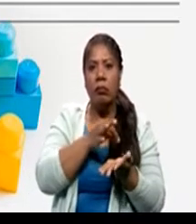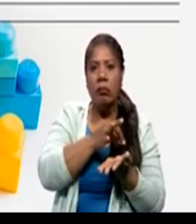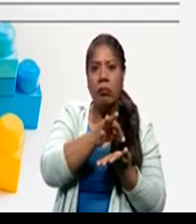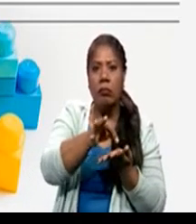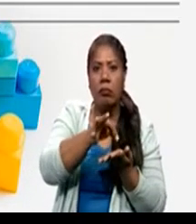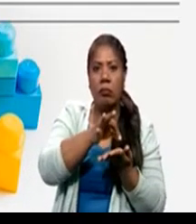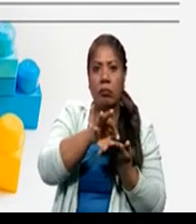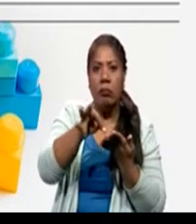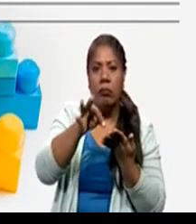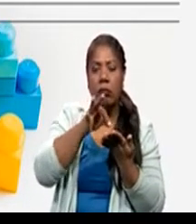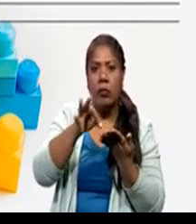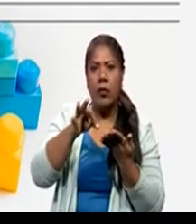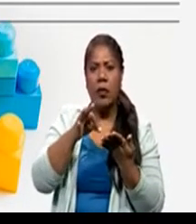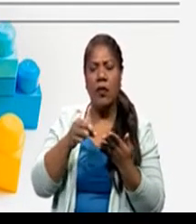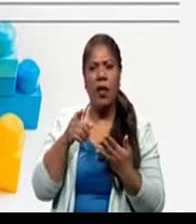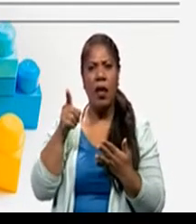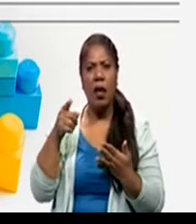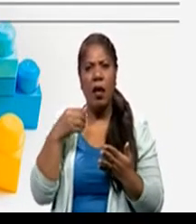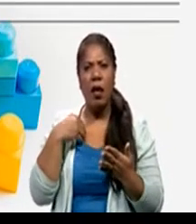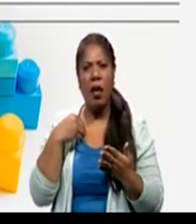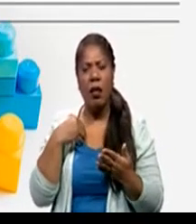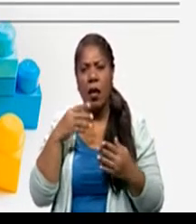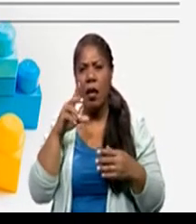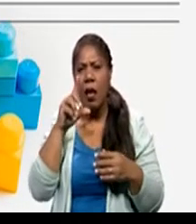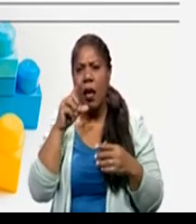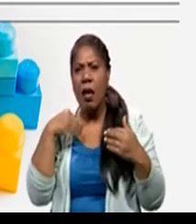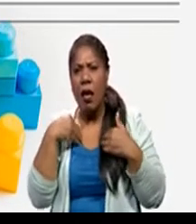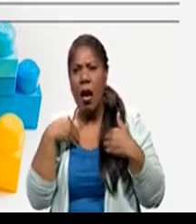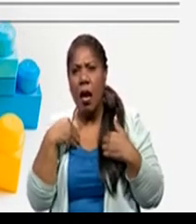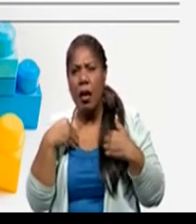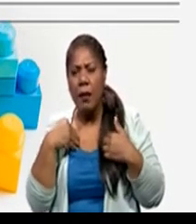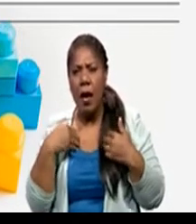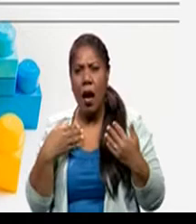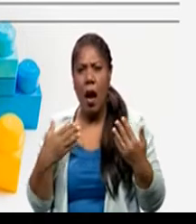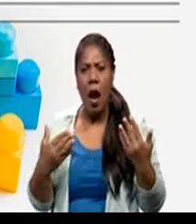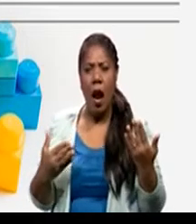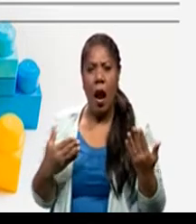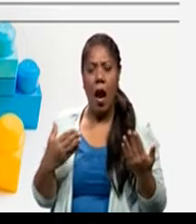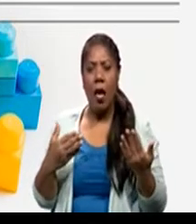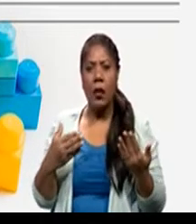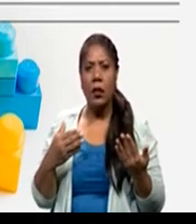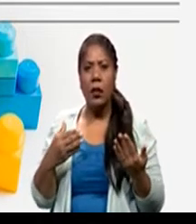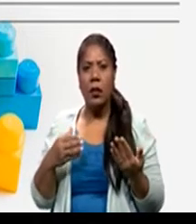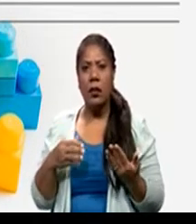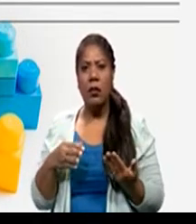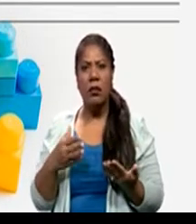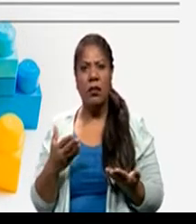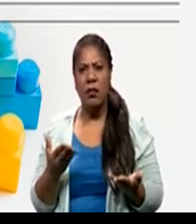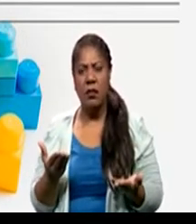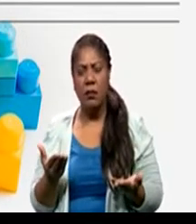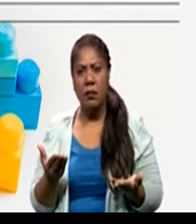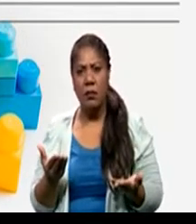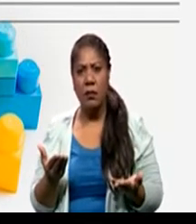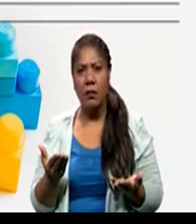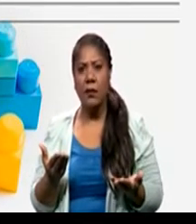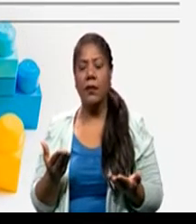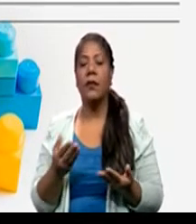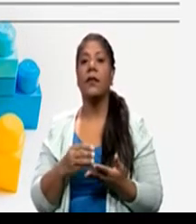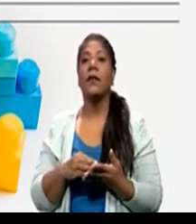tengo una, ¿qué cosa es esto que está aquí? ¿Qué animalito es ese? Es un insecto. Es